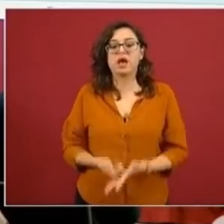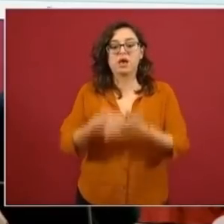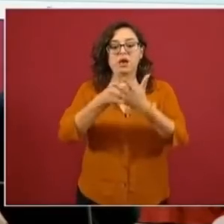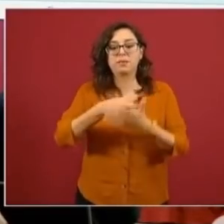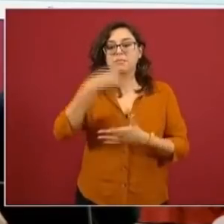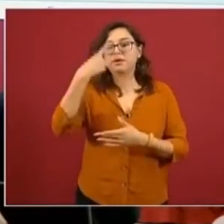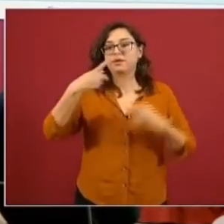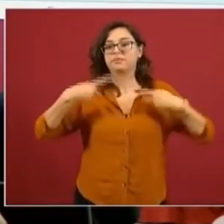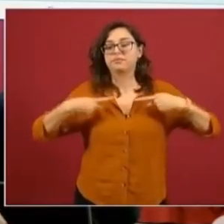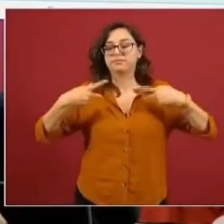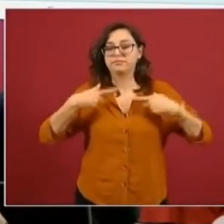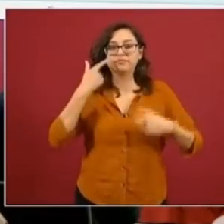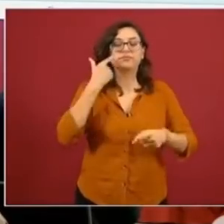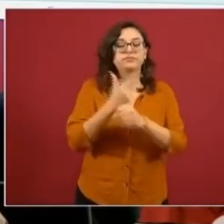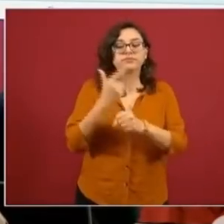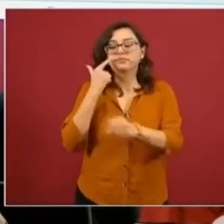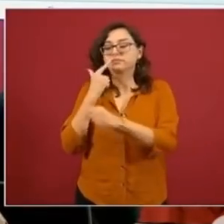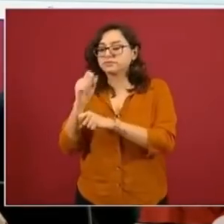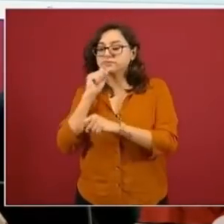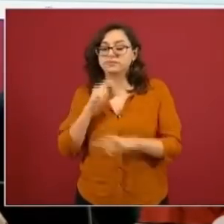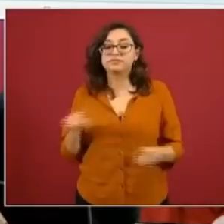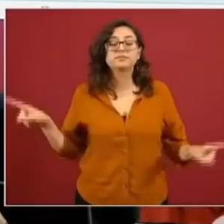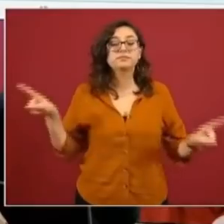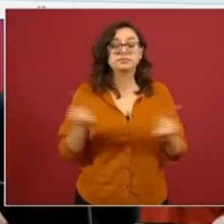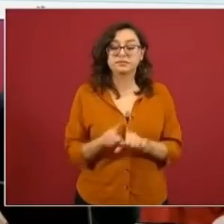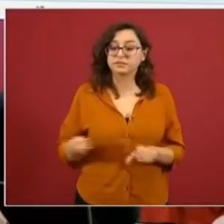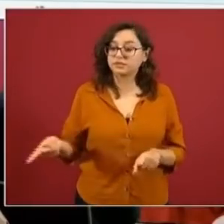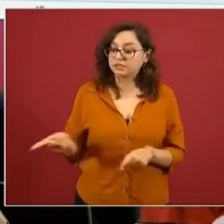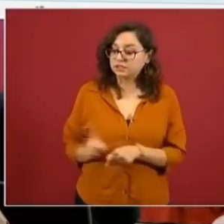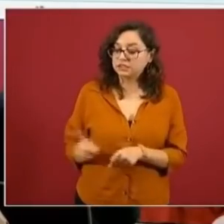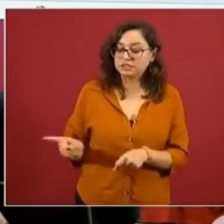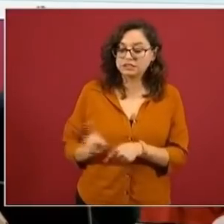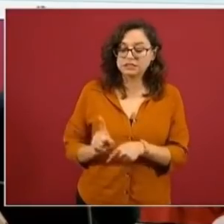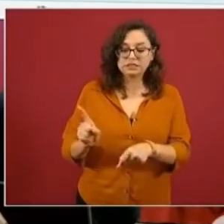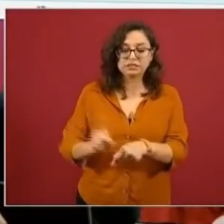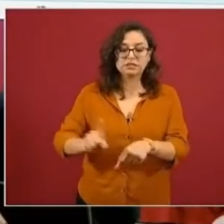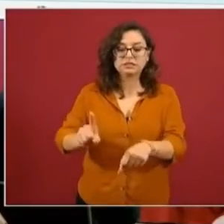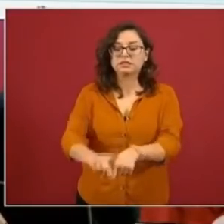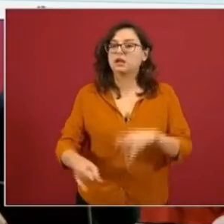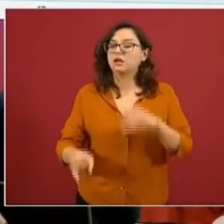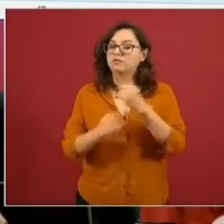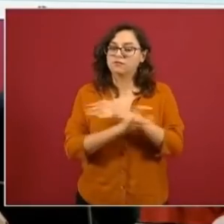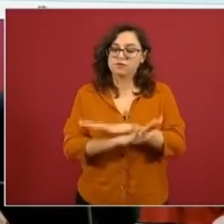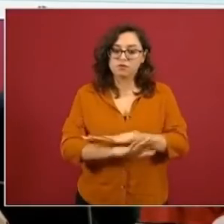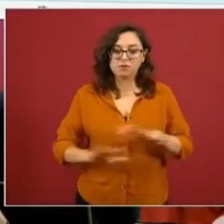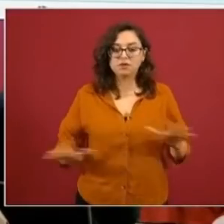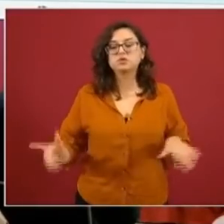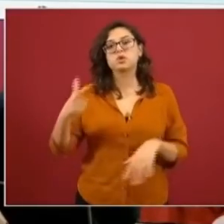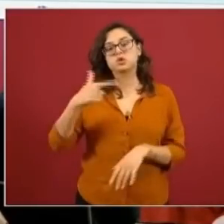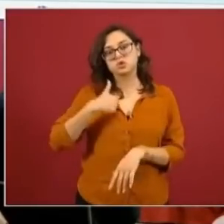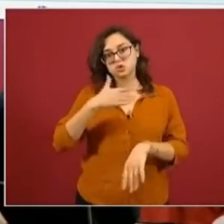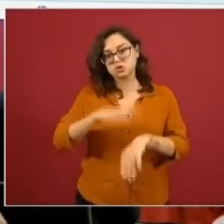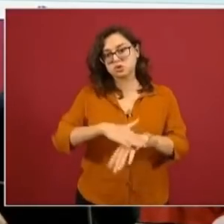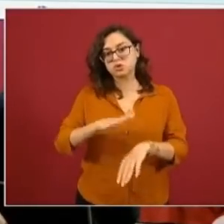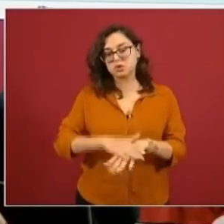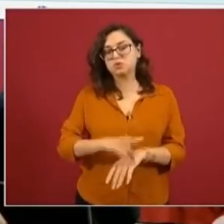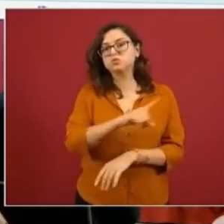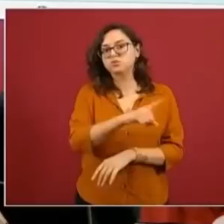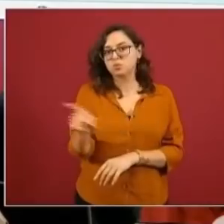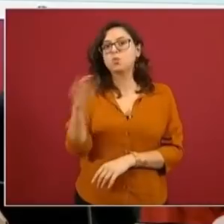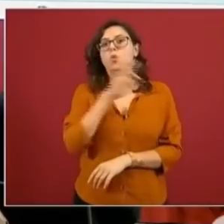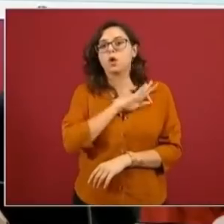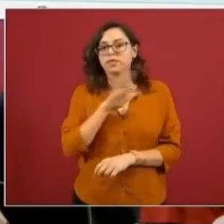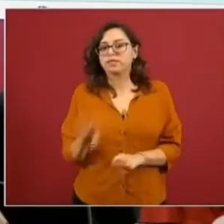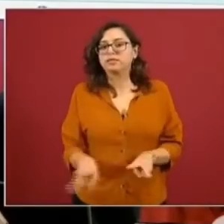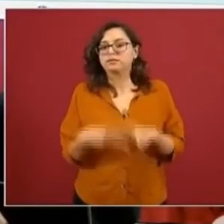población. Realizamos la elaboración de productos diarios y semanales, los cuales son de acceso al público. Yo los invito a buscarlo en la página de la Dirección